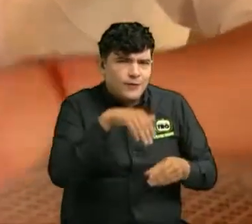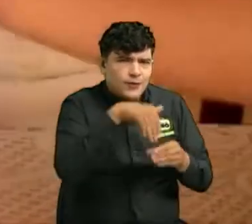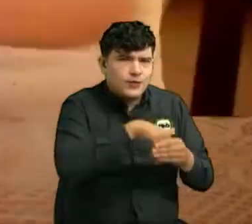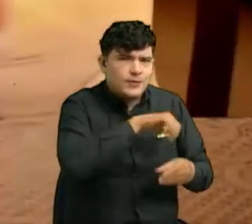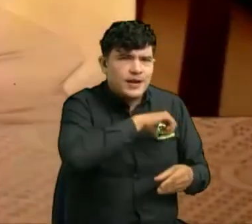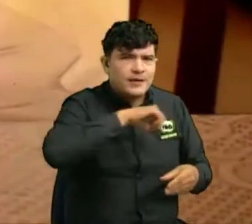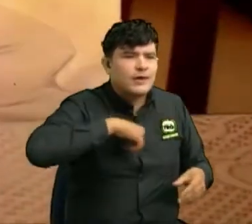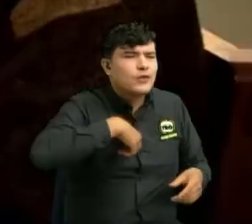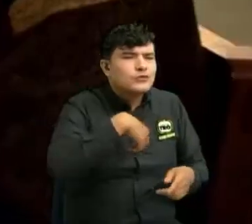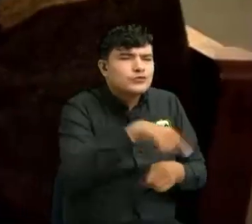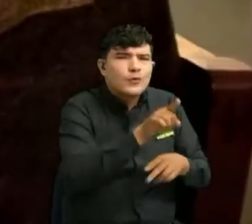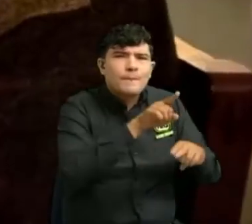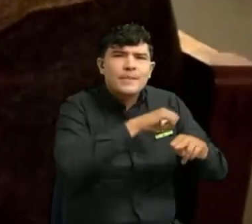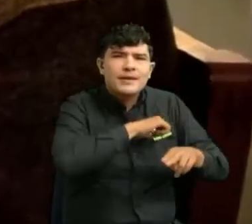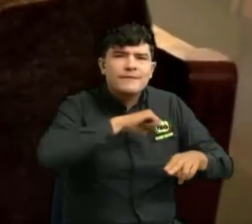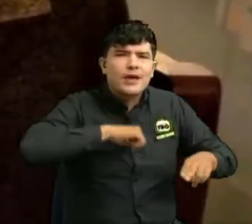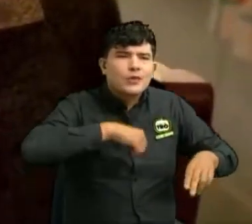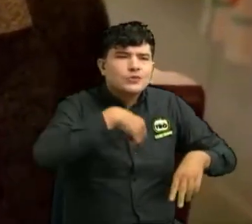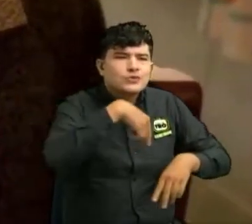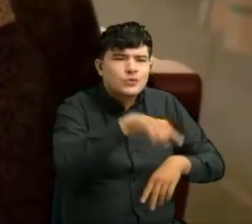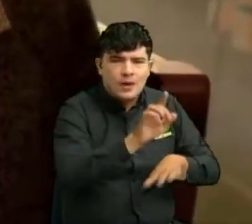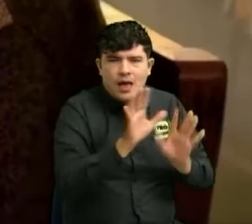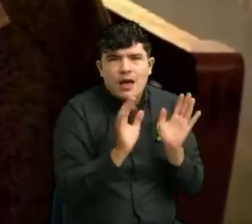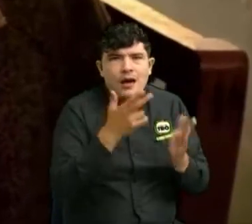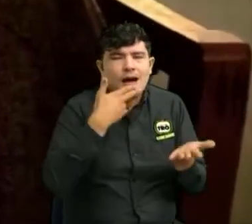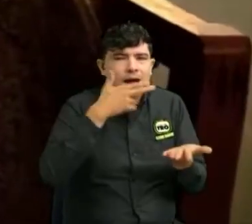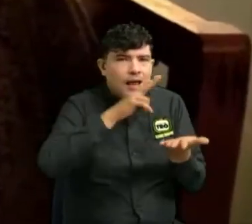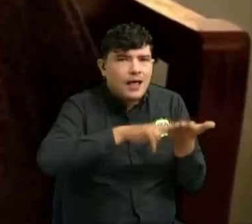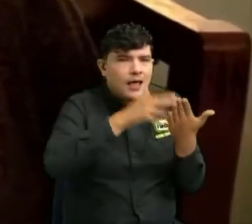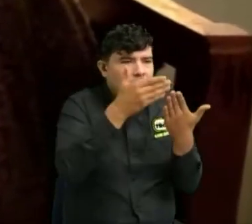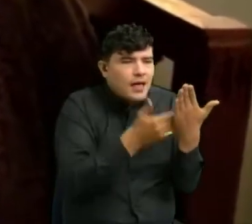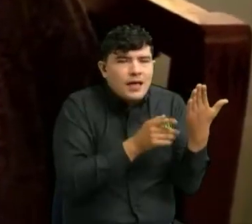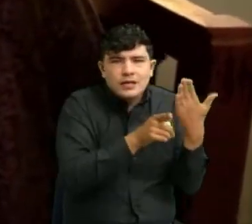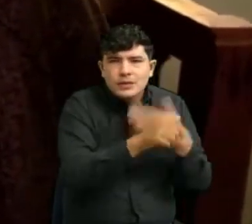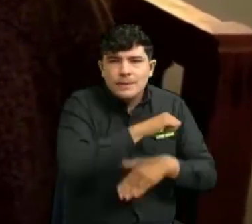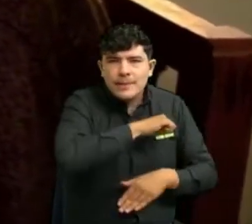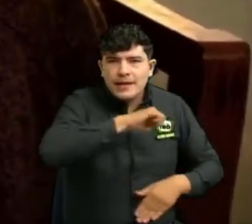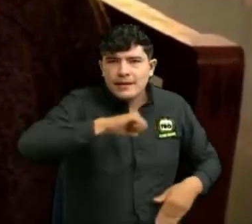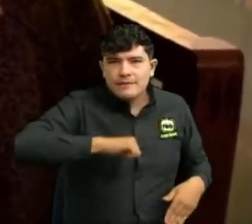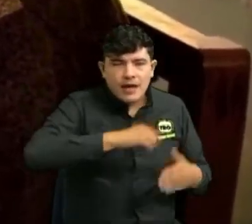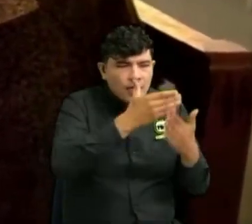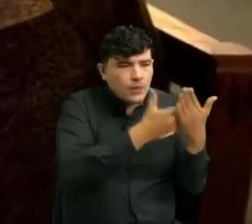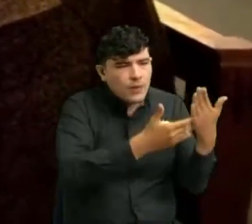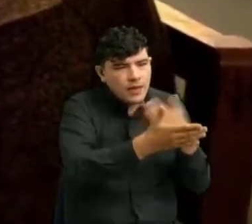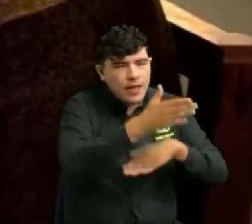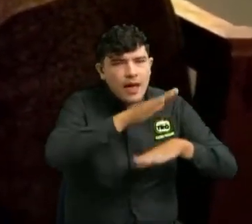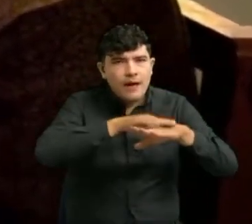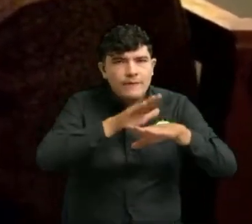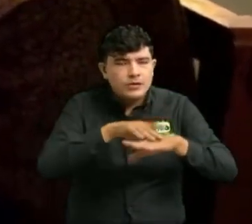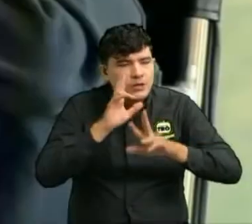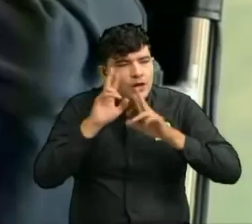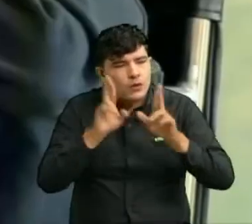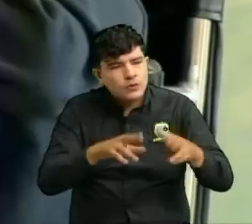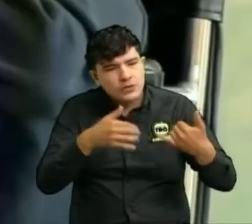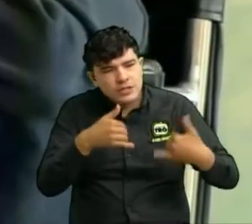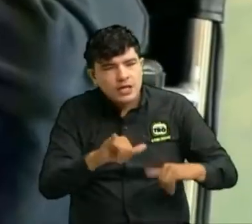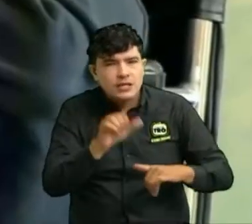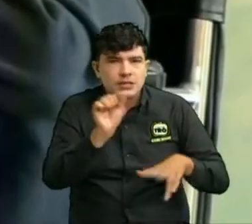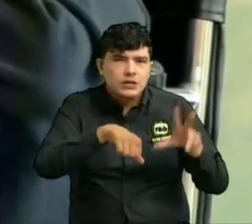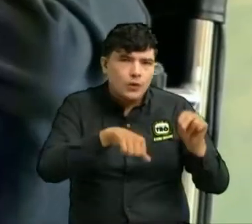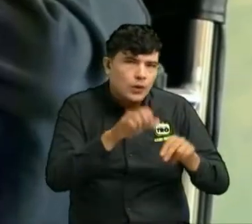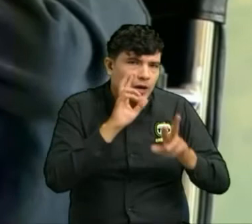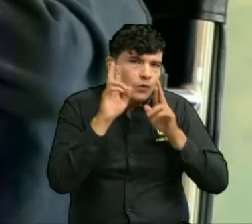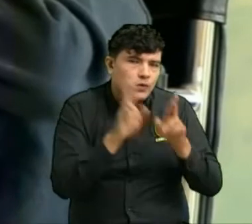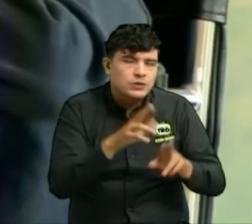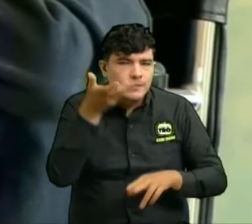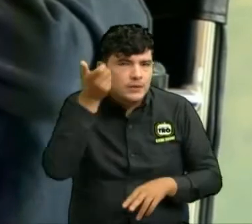privados, por ser de naturaleza privada, emiten un documento de carácter privado mediante el cual comunican el reconocimiento o no reconocimiento